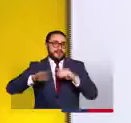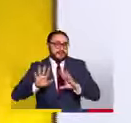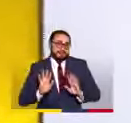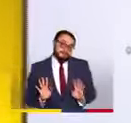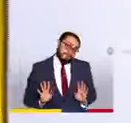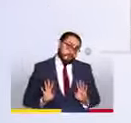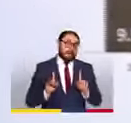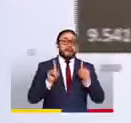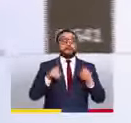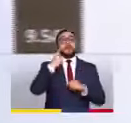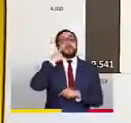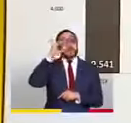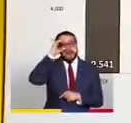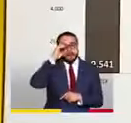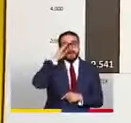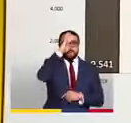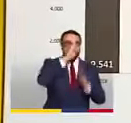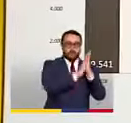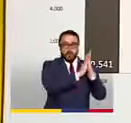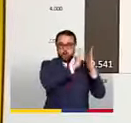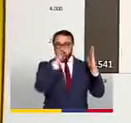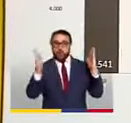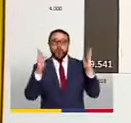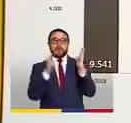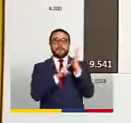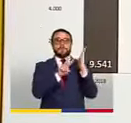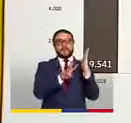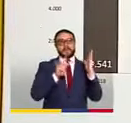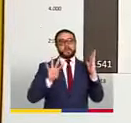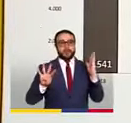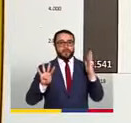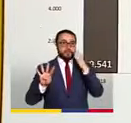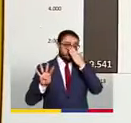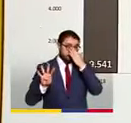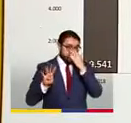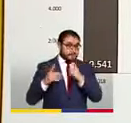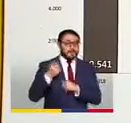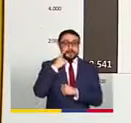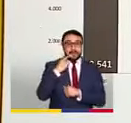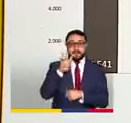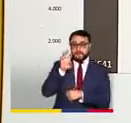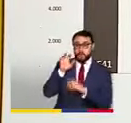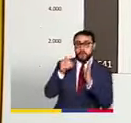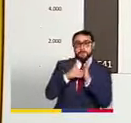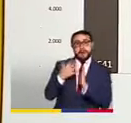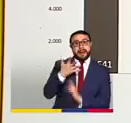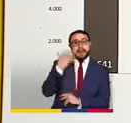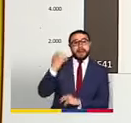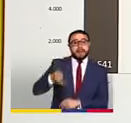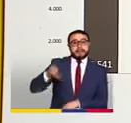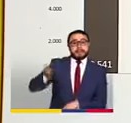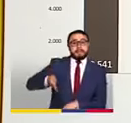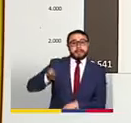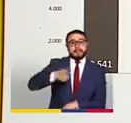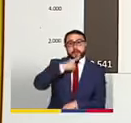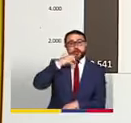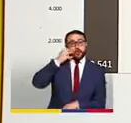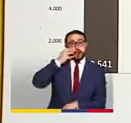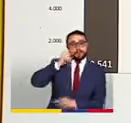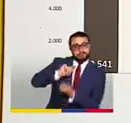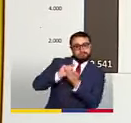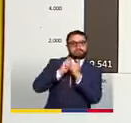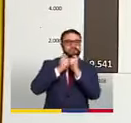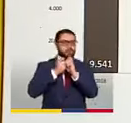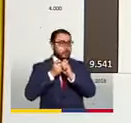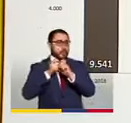de Petro hasta el 2024. De esos 9.500 que siempre tuvo Duque, bajamos a